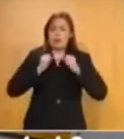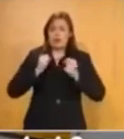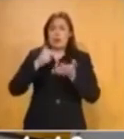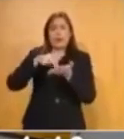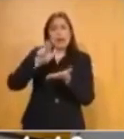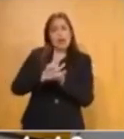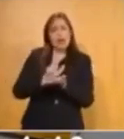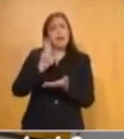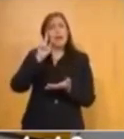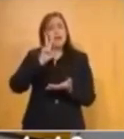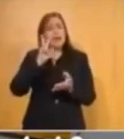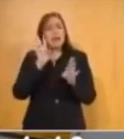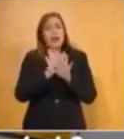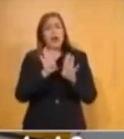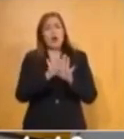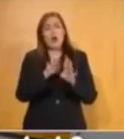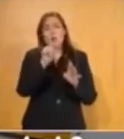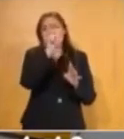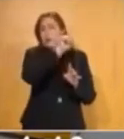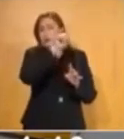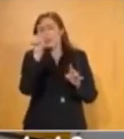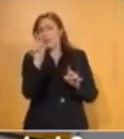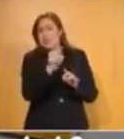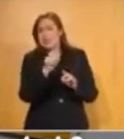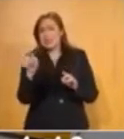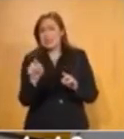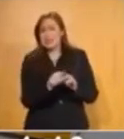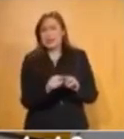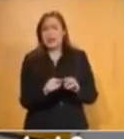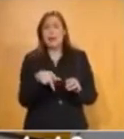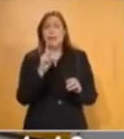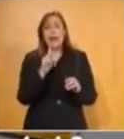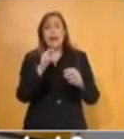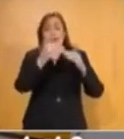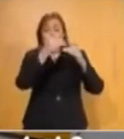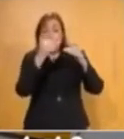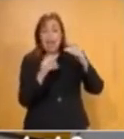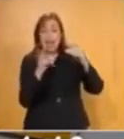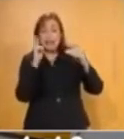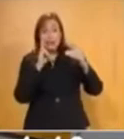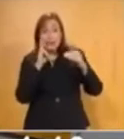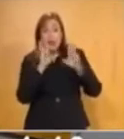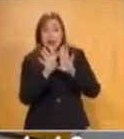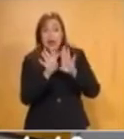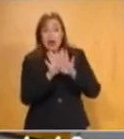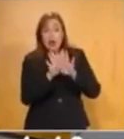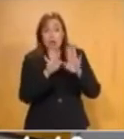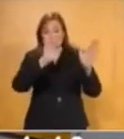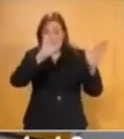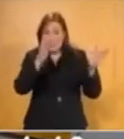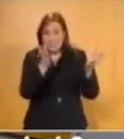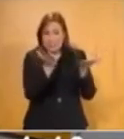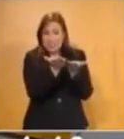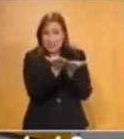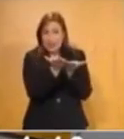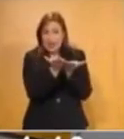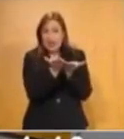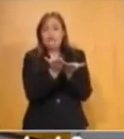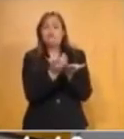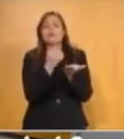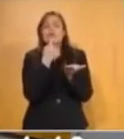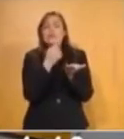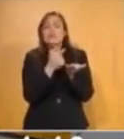Pero si el tallo que aparece en la parte de abajo señalando al personaje está cerrado completamente, eso indica que es un